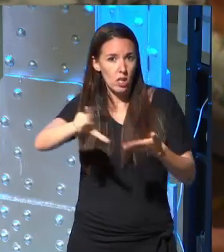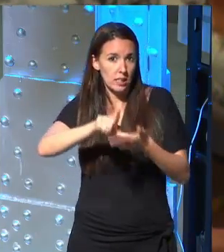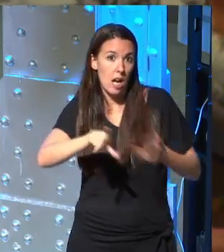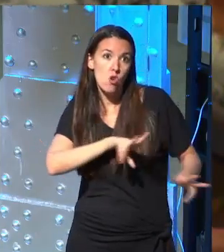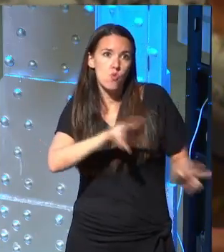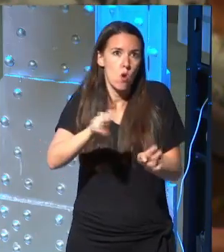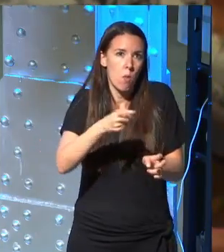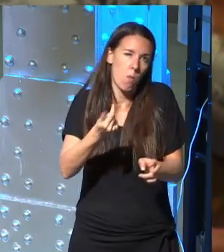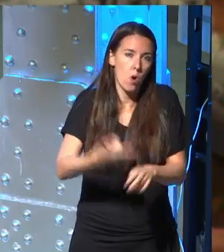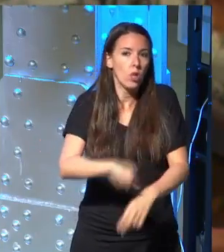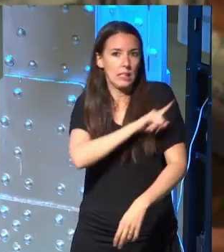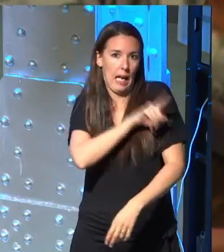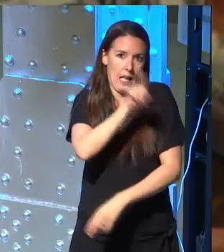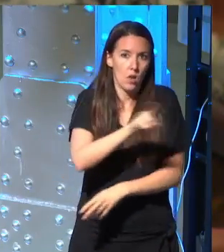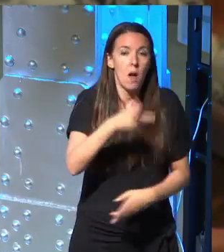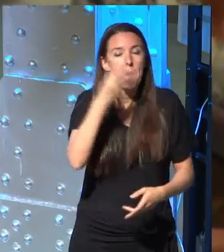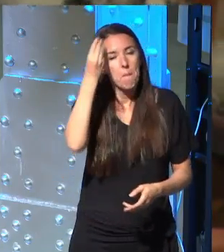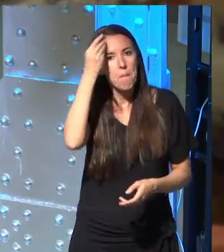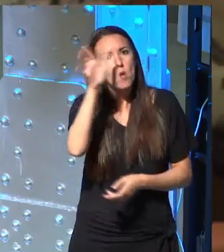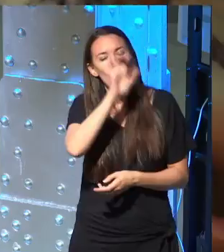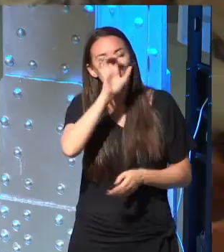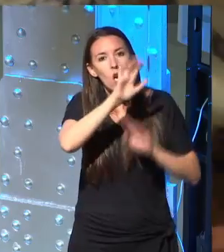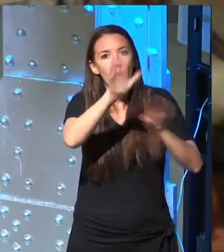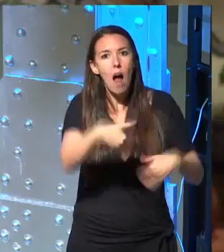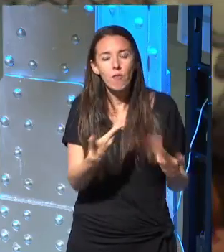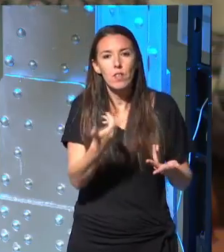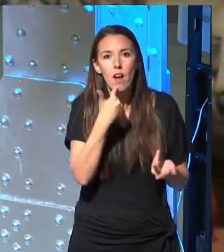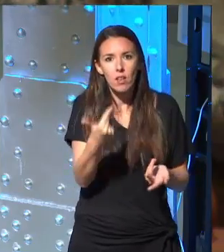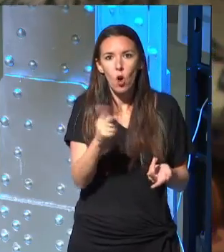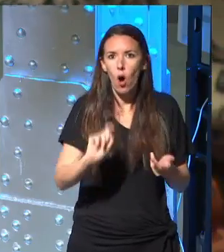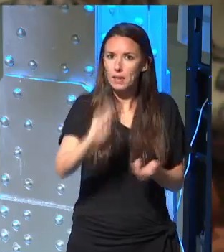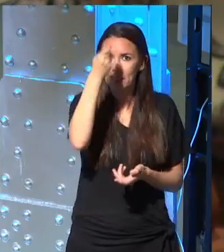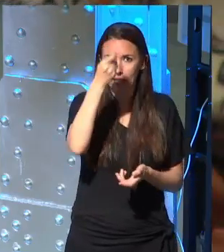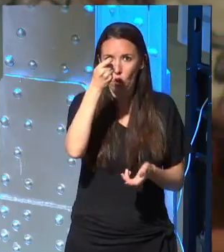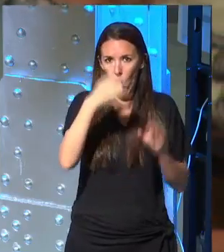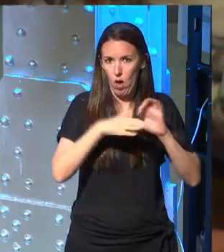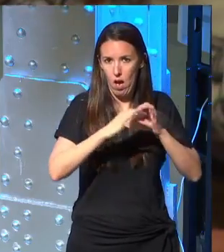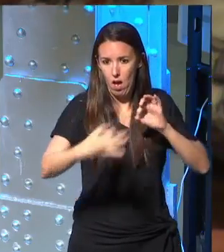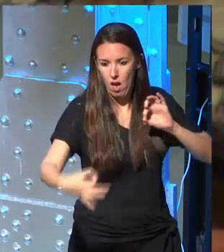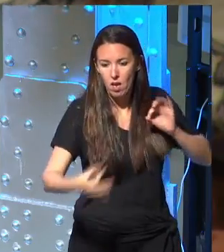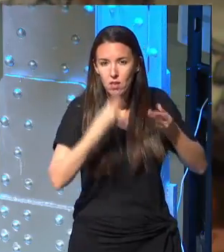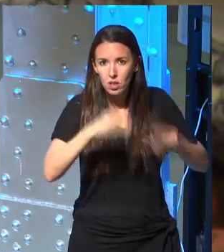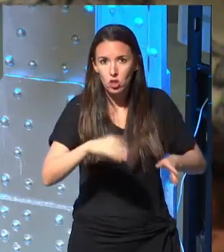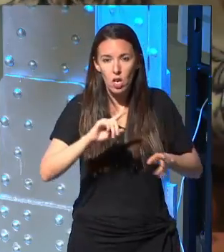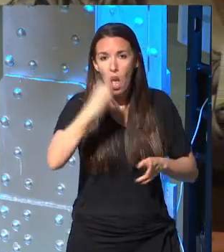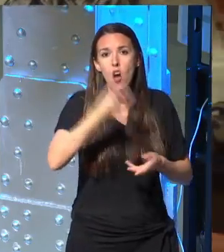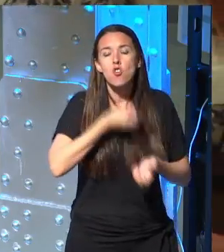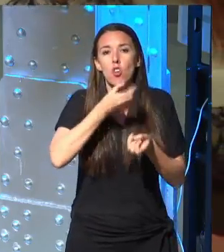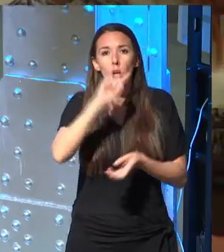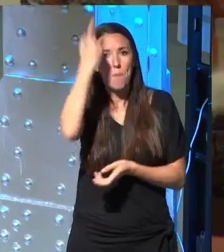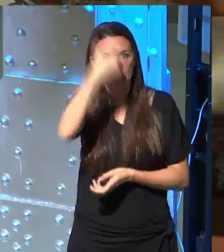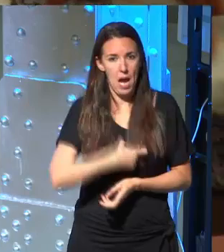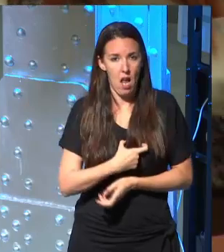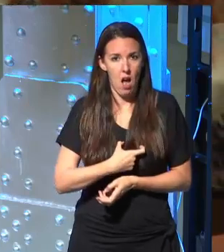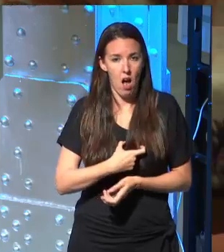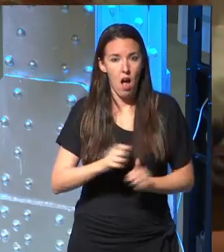Quizás, no sé si es un poco exagerado, ¿no? Pero me parece curioso el hecho de que al final... Yo creo que parte del éxito de este hilo es que está contado en primera persona y al principio,